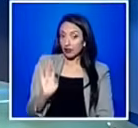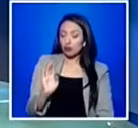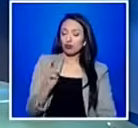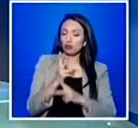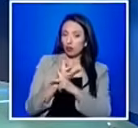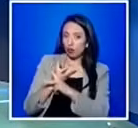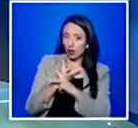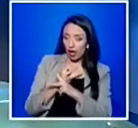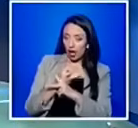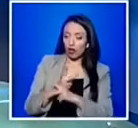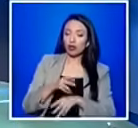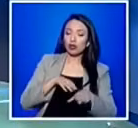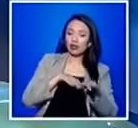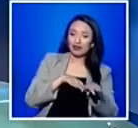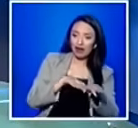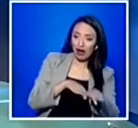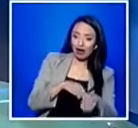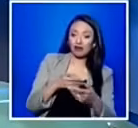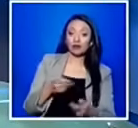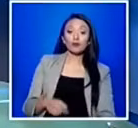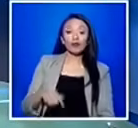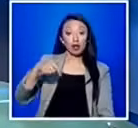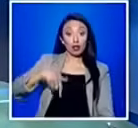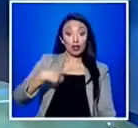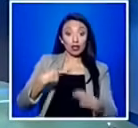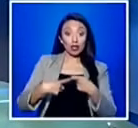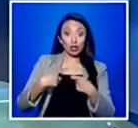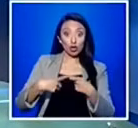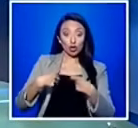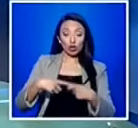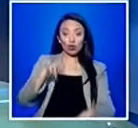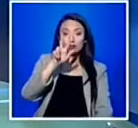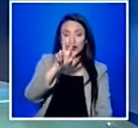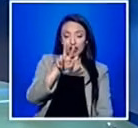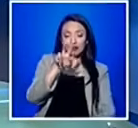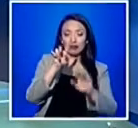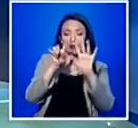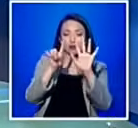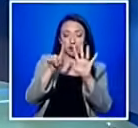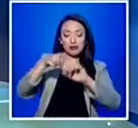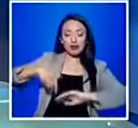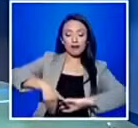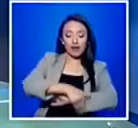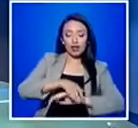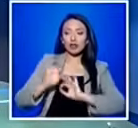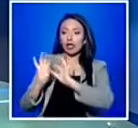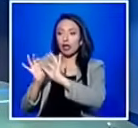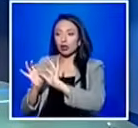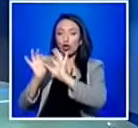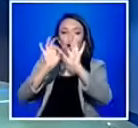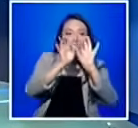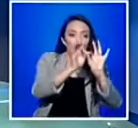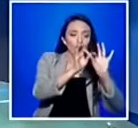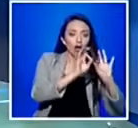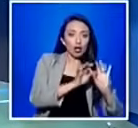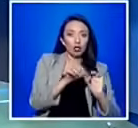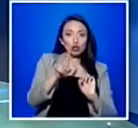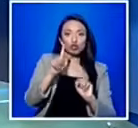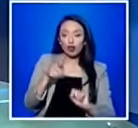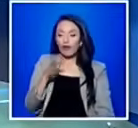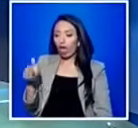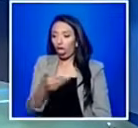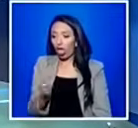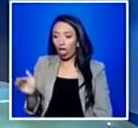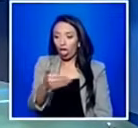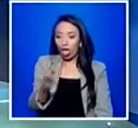que tome en cuenta, tome rutas alternas. En total son 36 vías que se están interviniendo en toda la ciudad, así que nosotros lo que tenemos